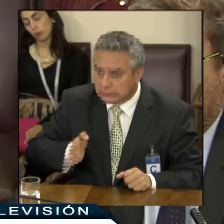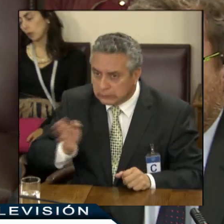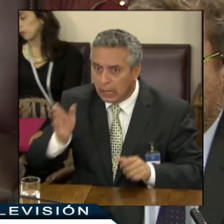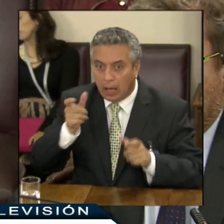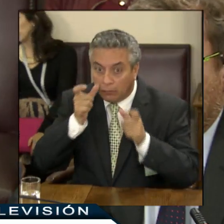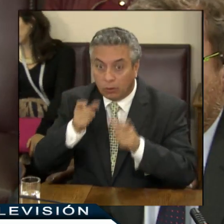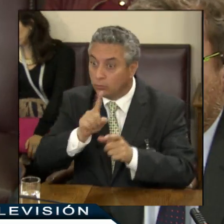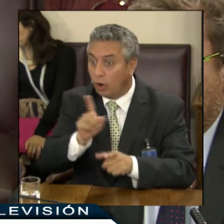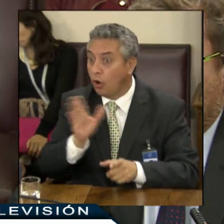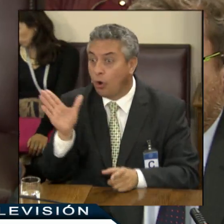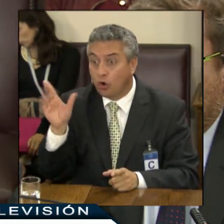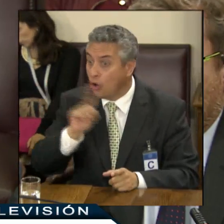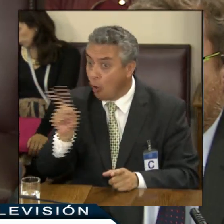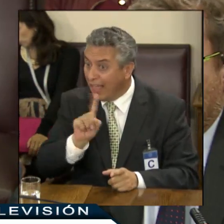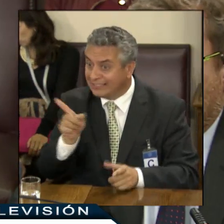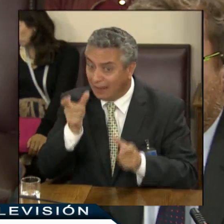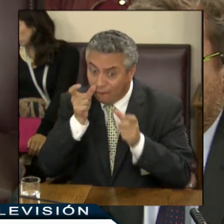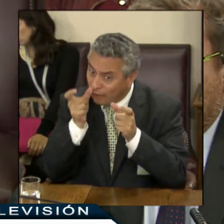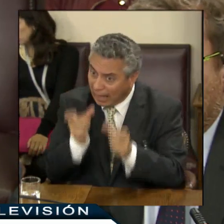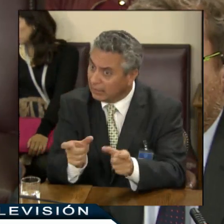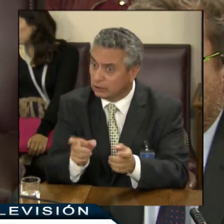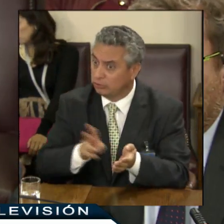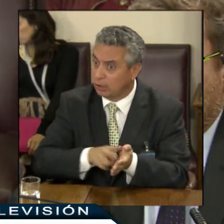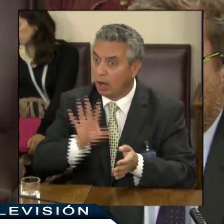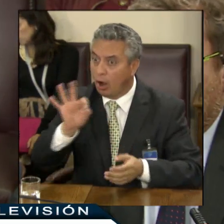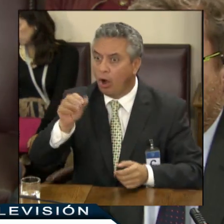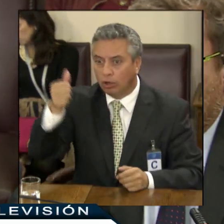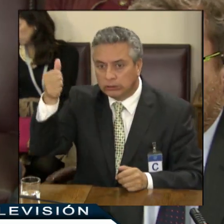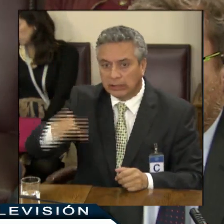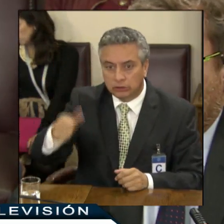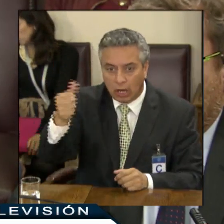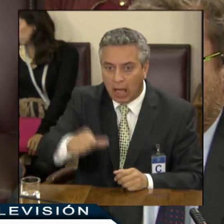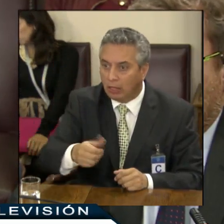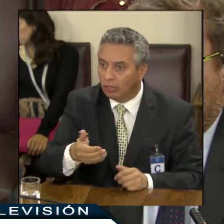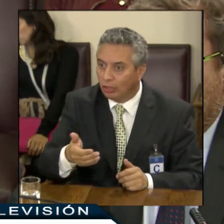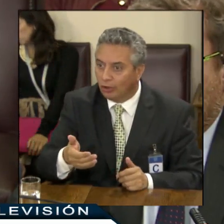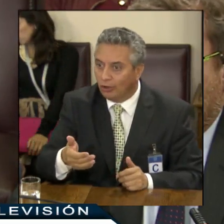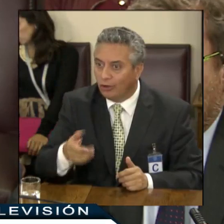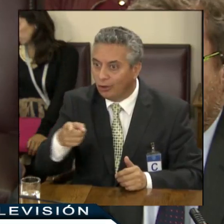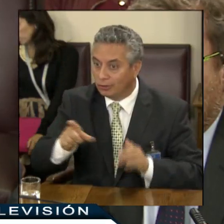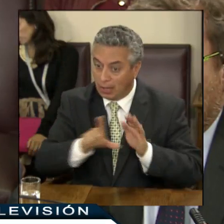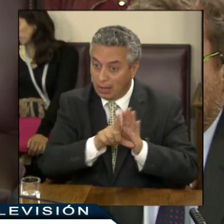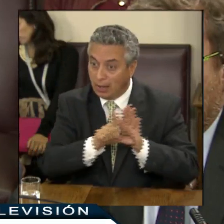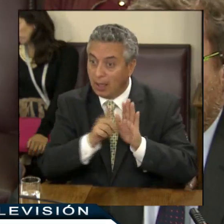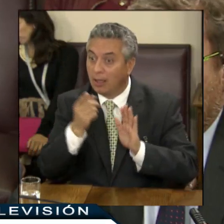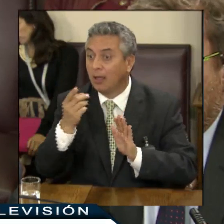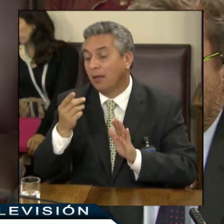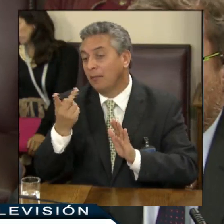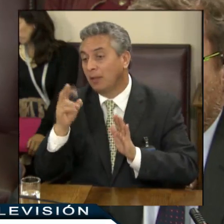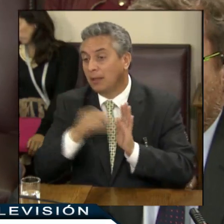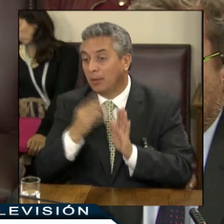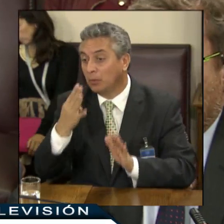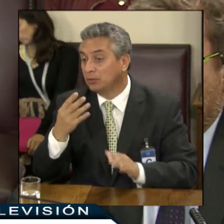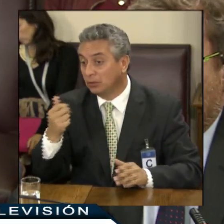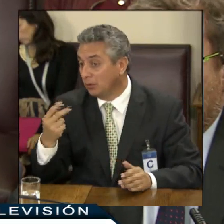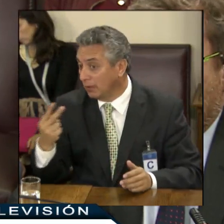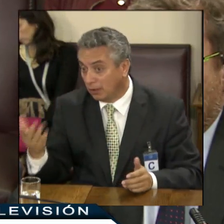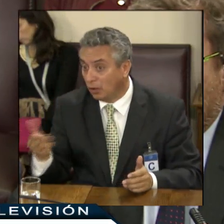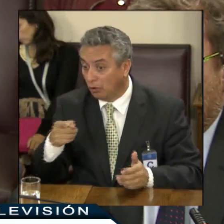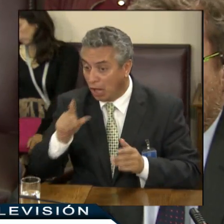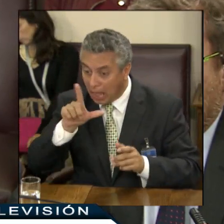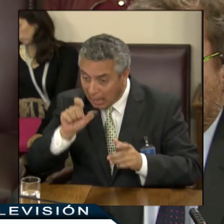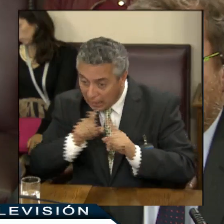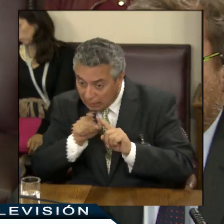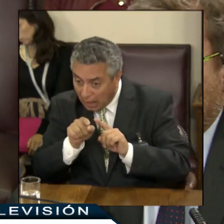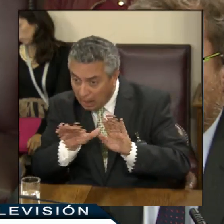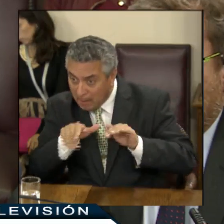que no es una fiscalización real eh o sancionando Según la ley 20422 que nos remite el artículo 62 letra